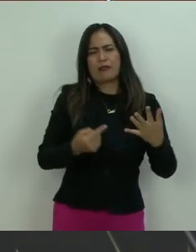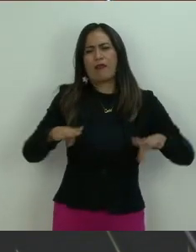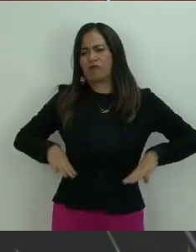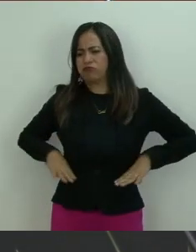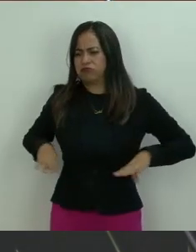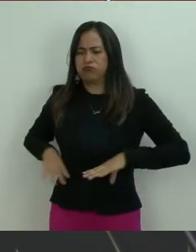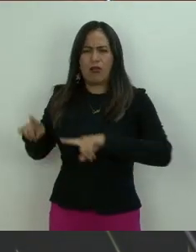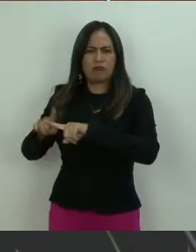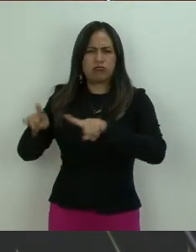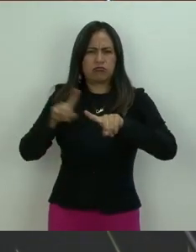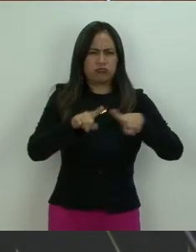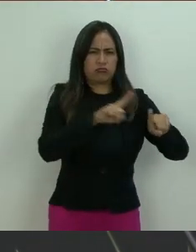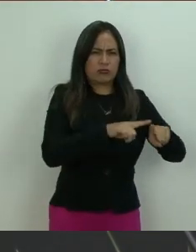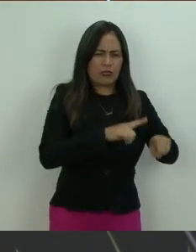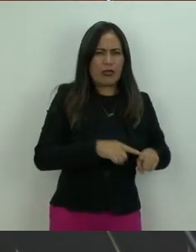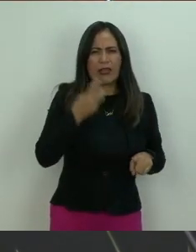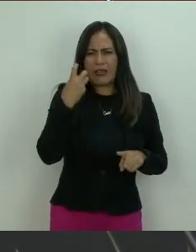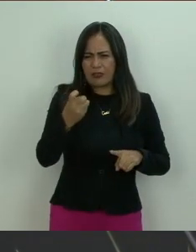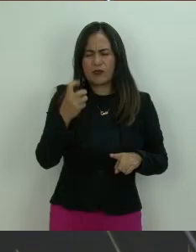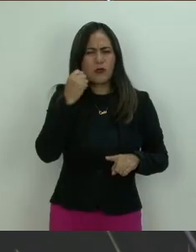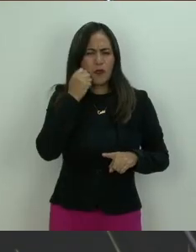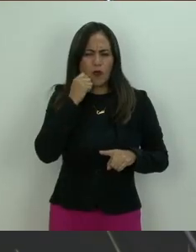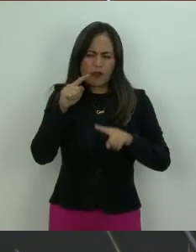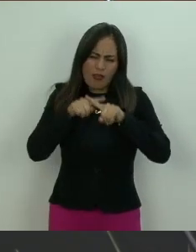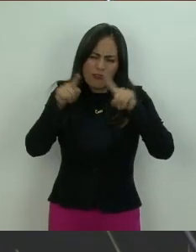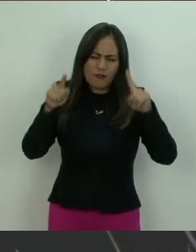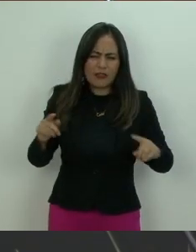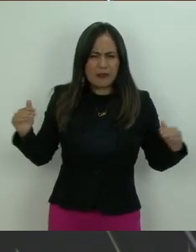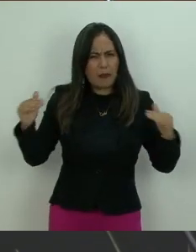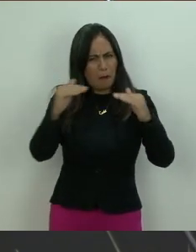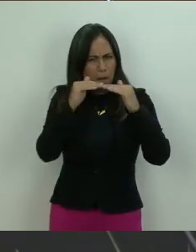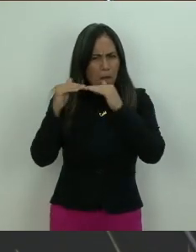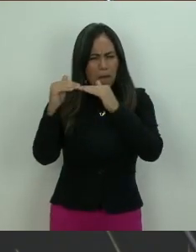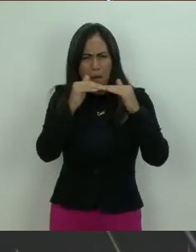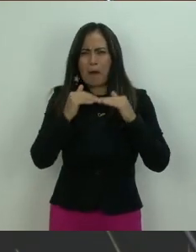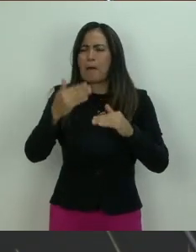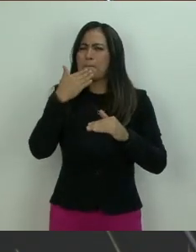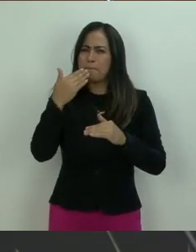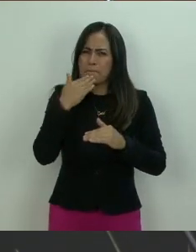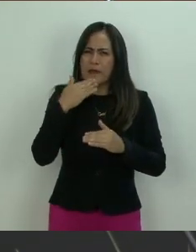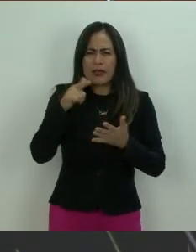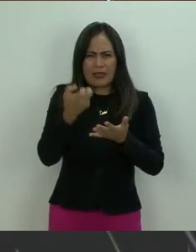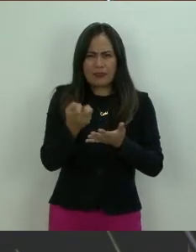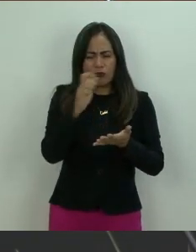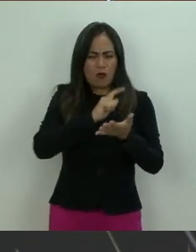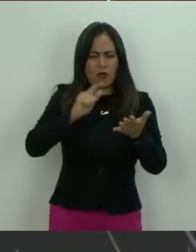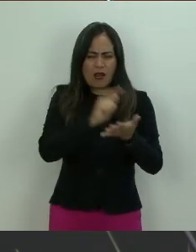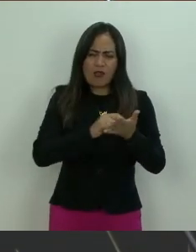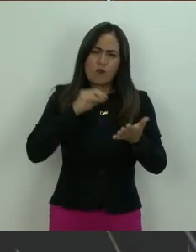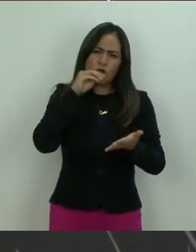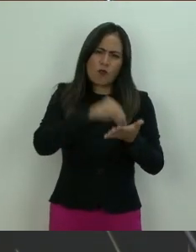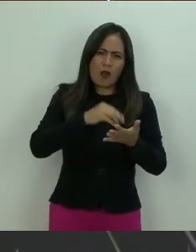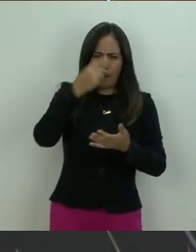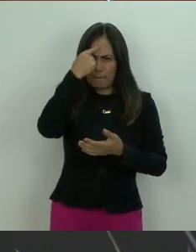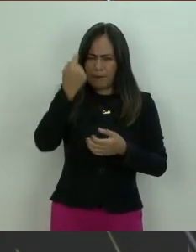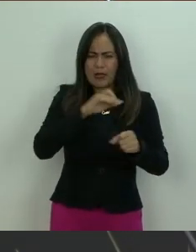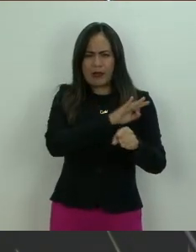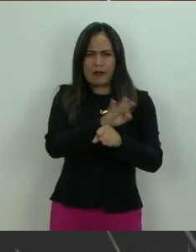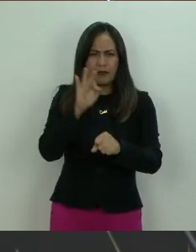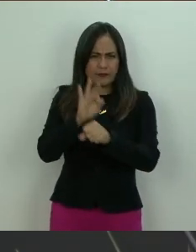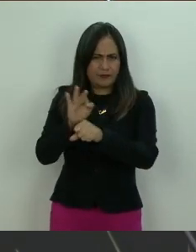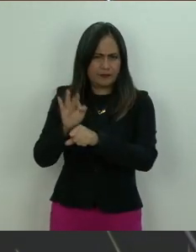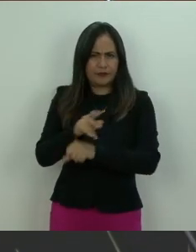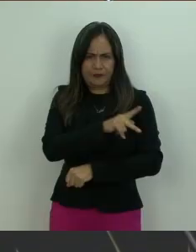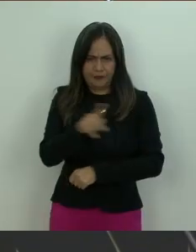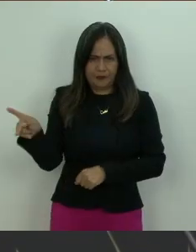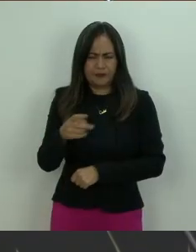multifacética como medio para abatir las diferencias y hacer la diversidad una política de Estado, hace necesario adoptar una serie de prácticas